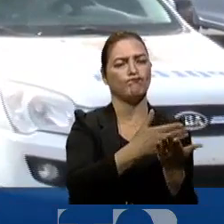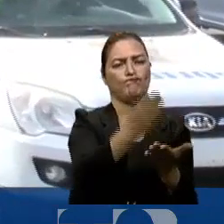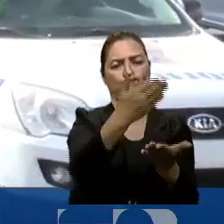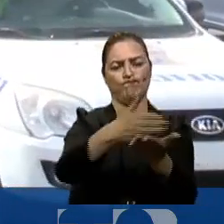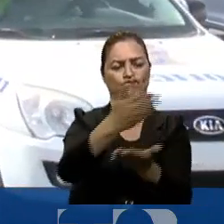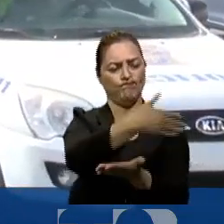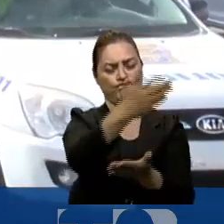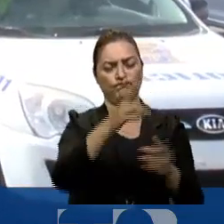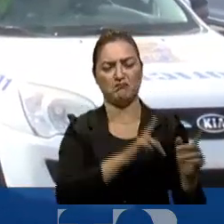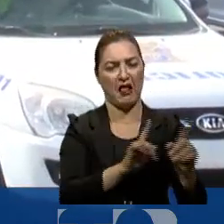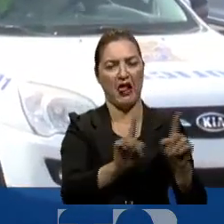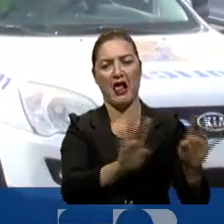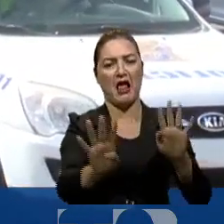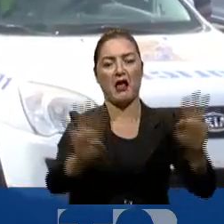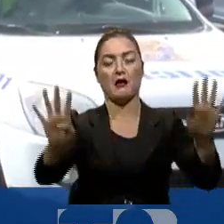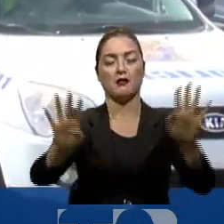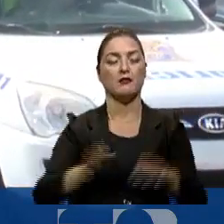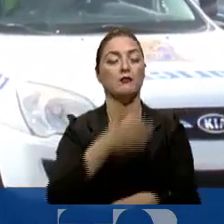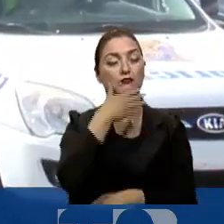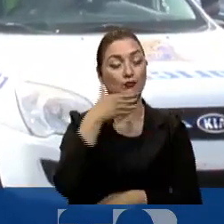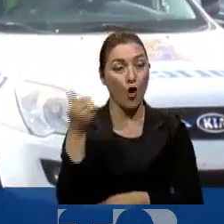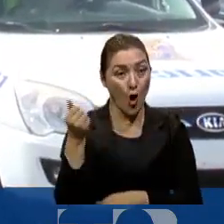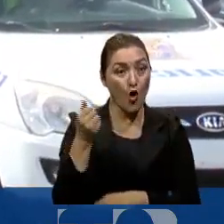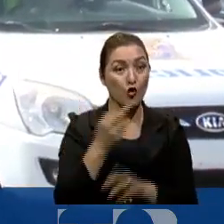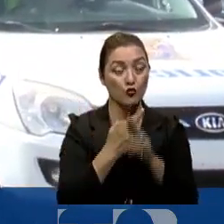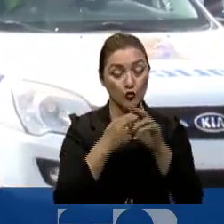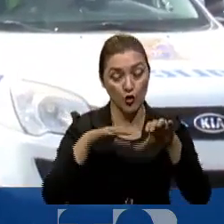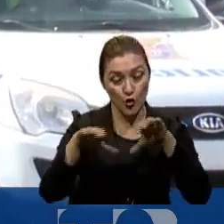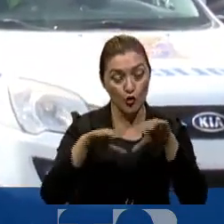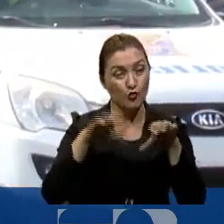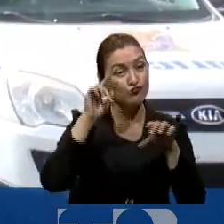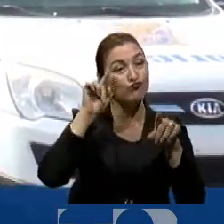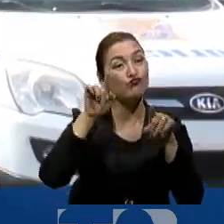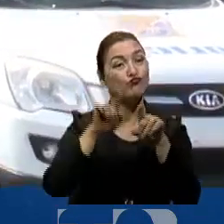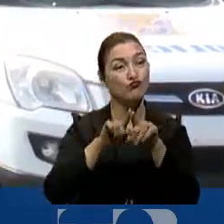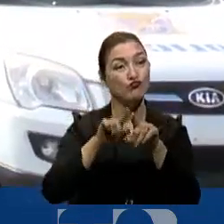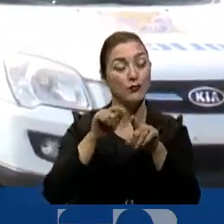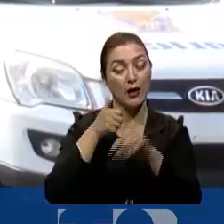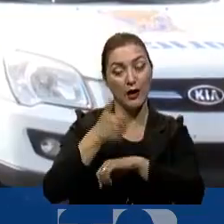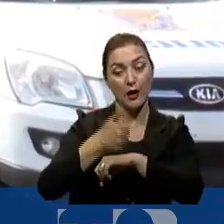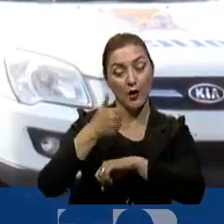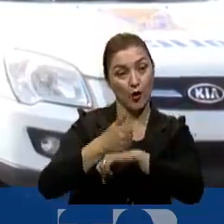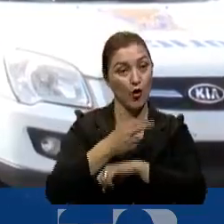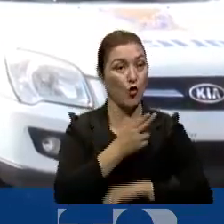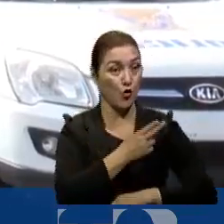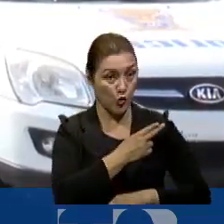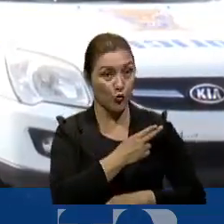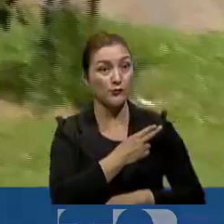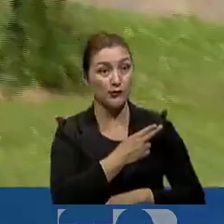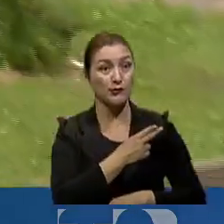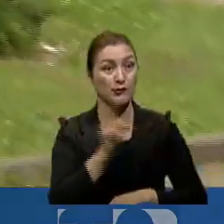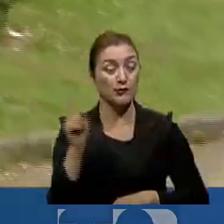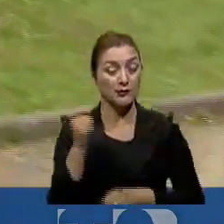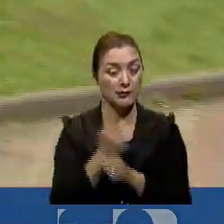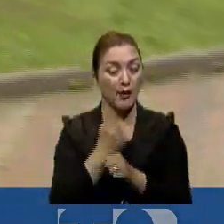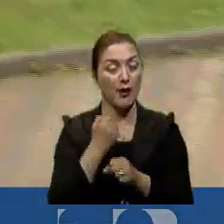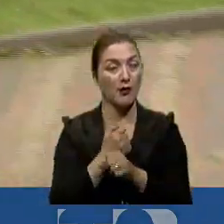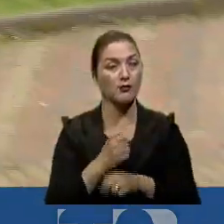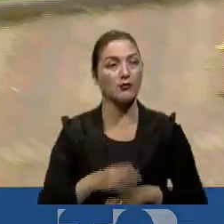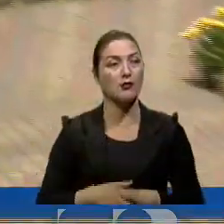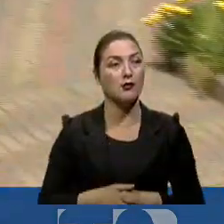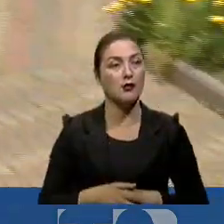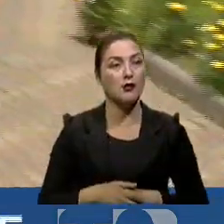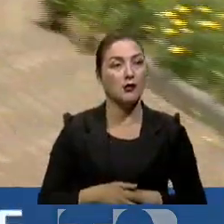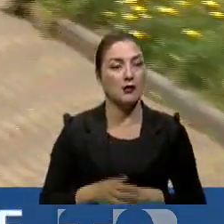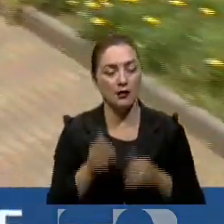que creo que nos está dando mejores resultados es esa coordinación efectiva que ha habido con las autoridades de la universidad, que ellos también están trabajando. Para evitar que